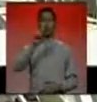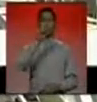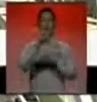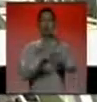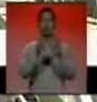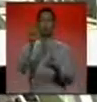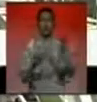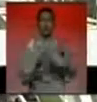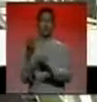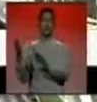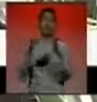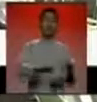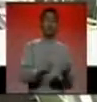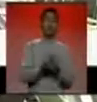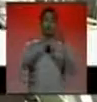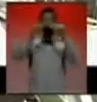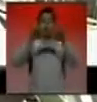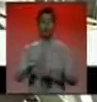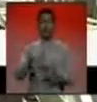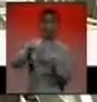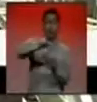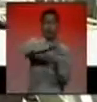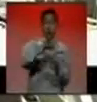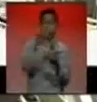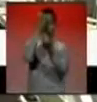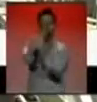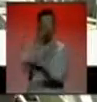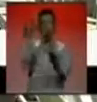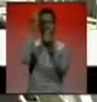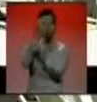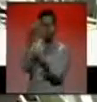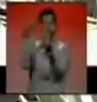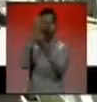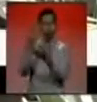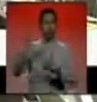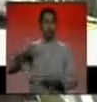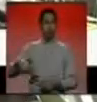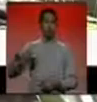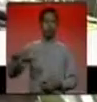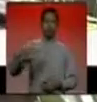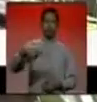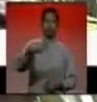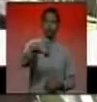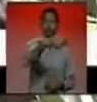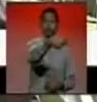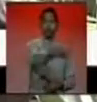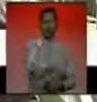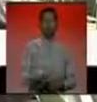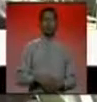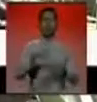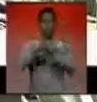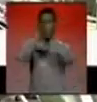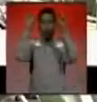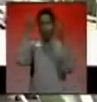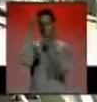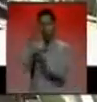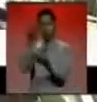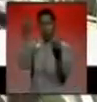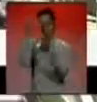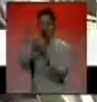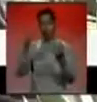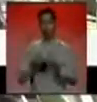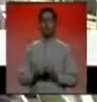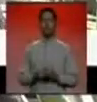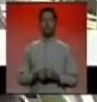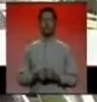La Secretaría de Gestión de Riesgo está emitiendo de forma permanente un boletín todos los días en la mañana. Tenemos